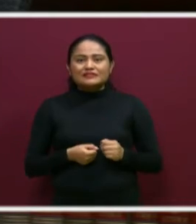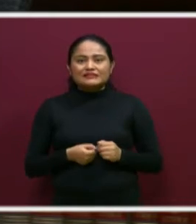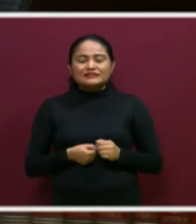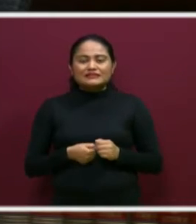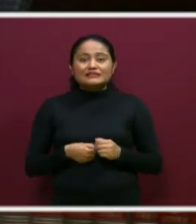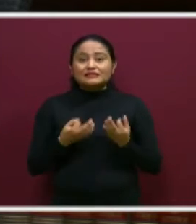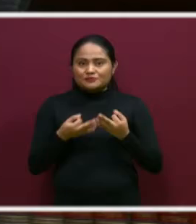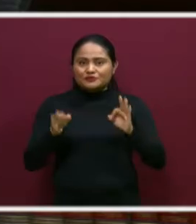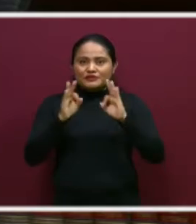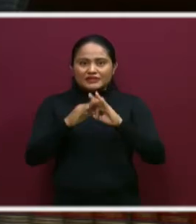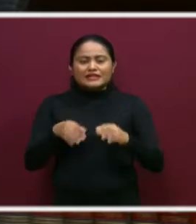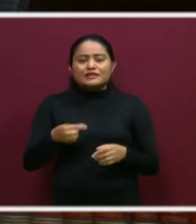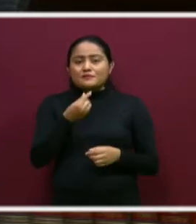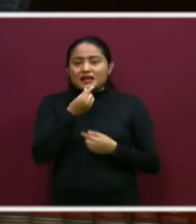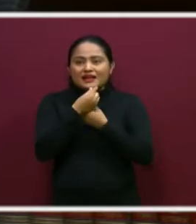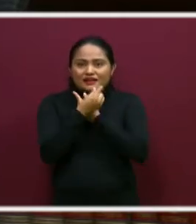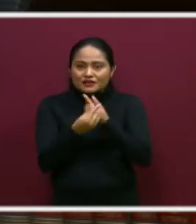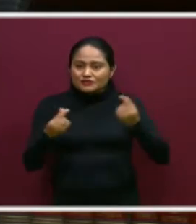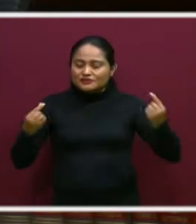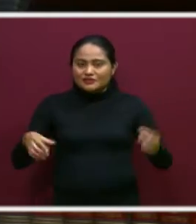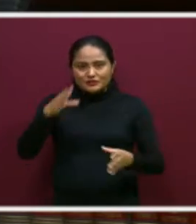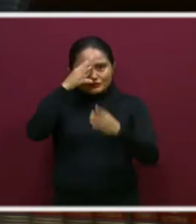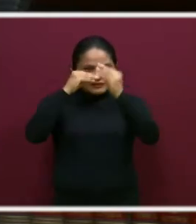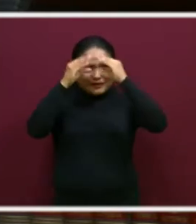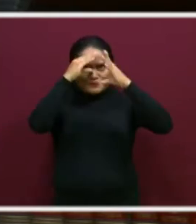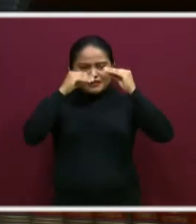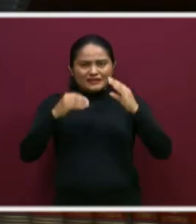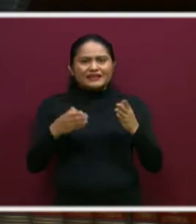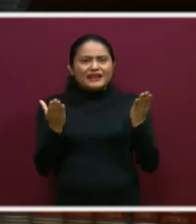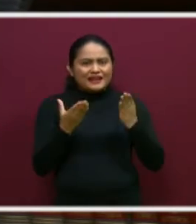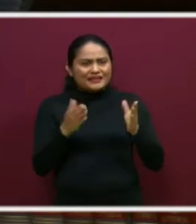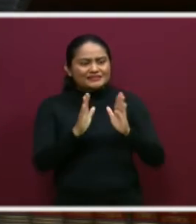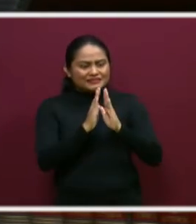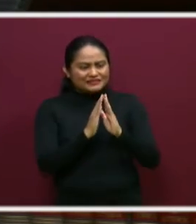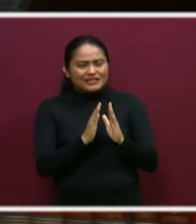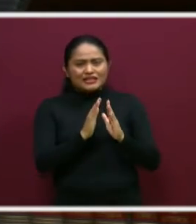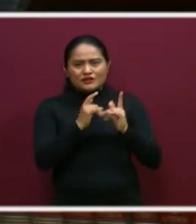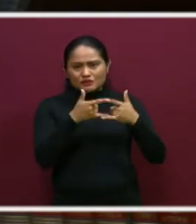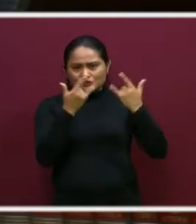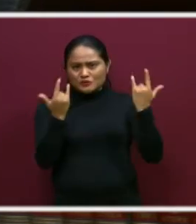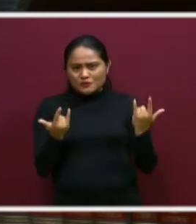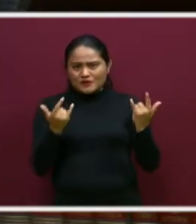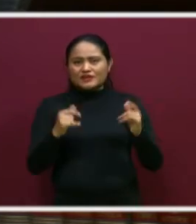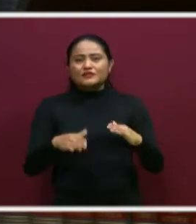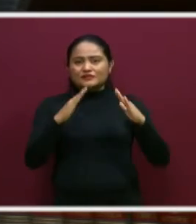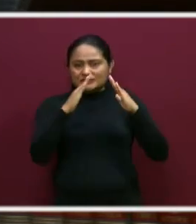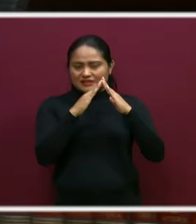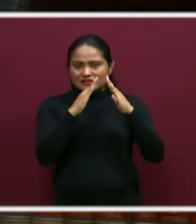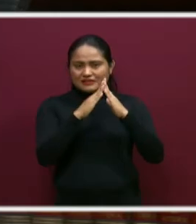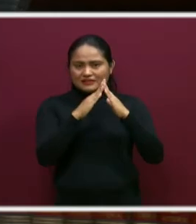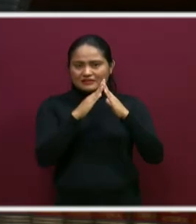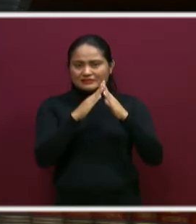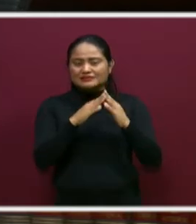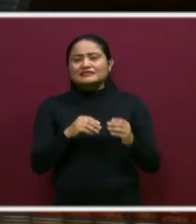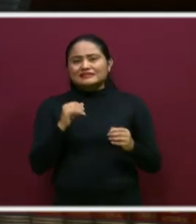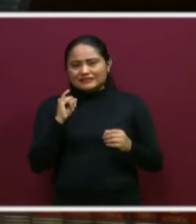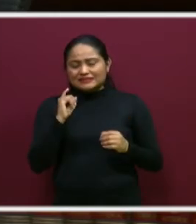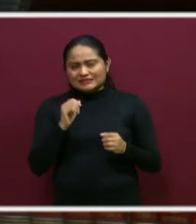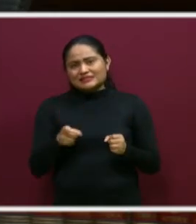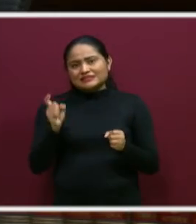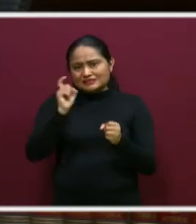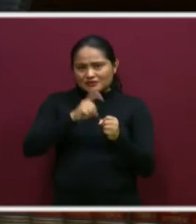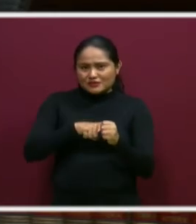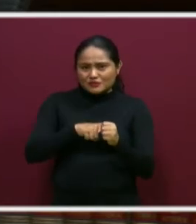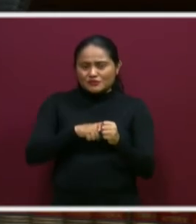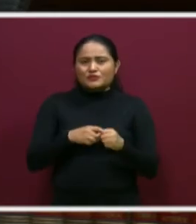entonces eso es empezar a involucrar a los niños tanto en la literatura en las artes plásticas o en la música como más adelante lo vamos a